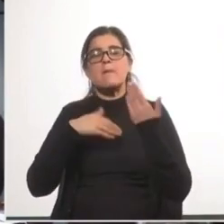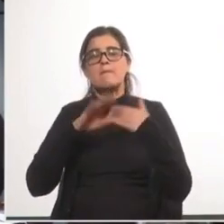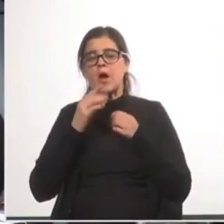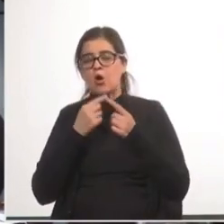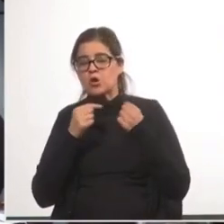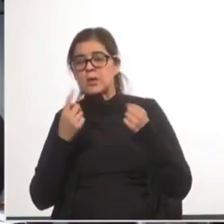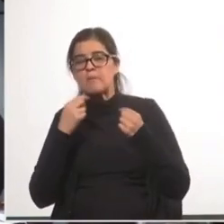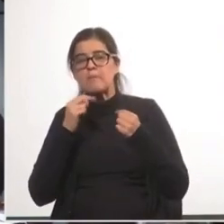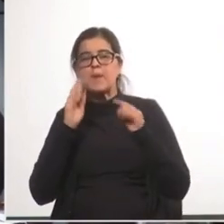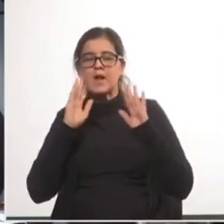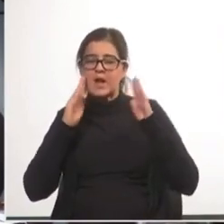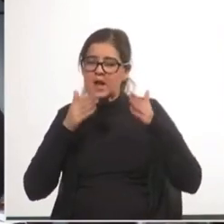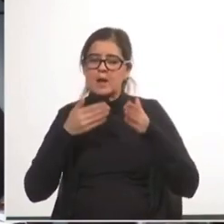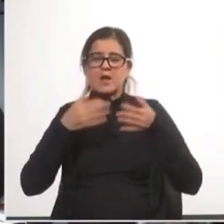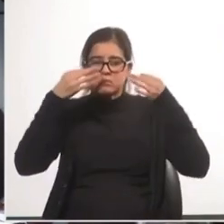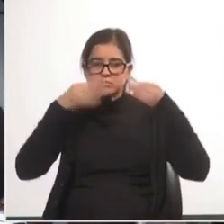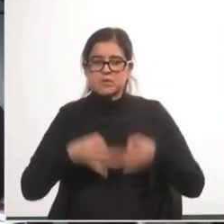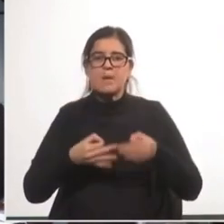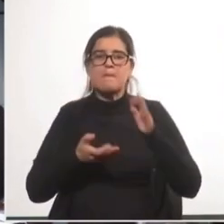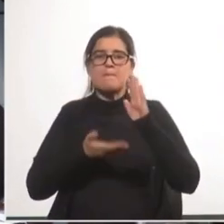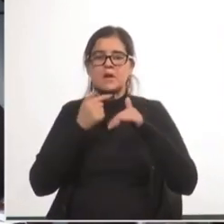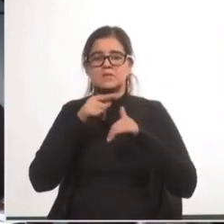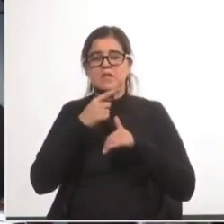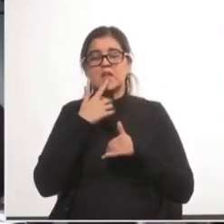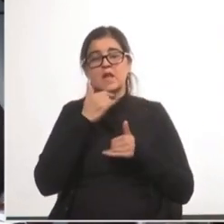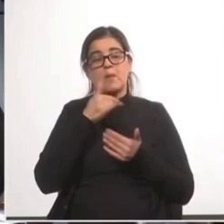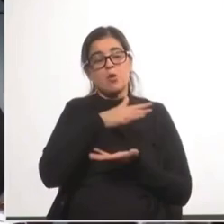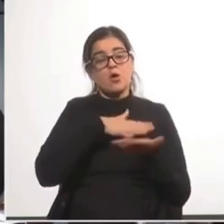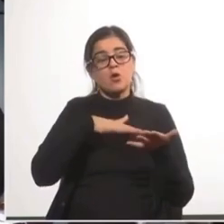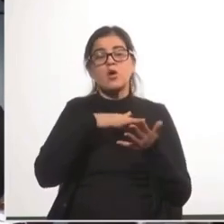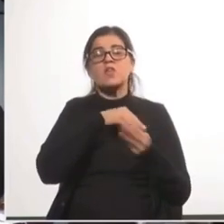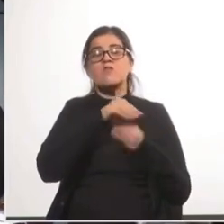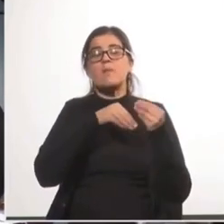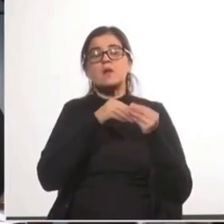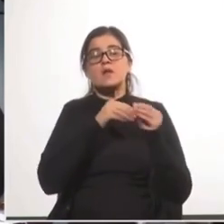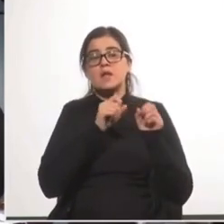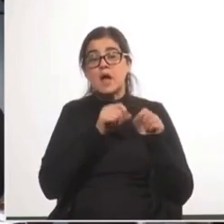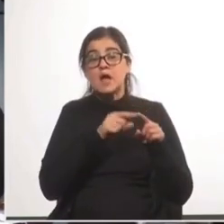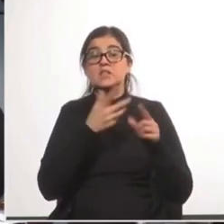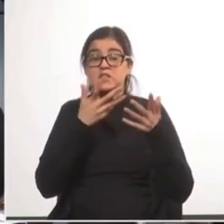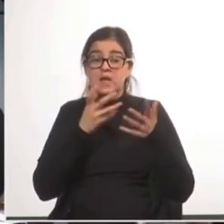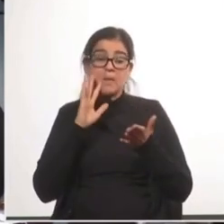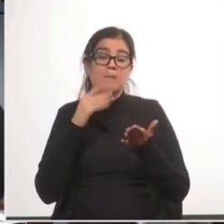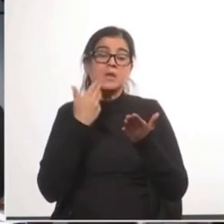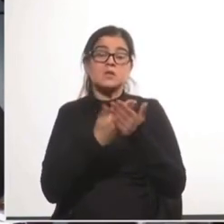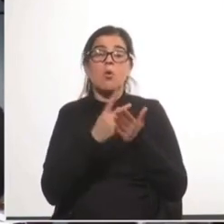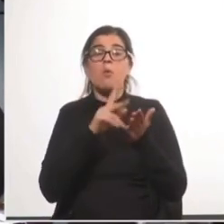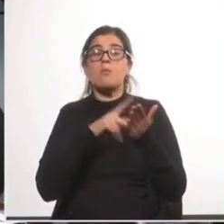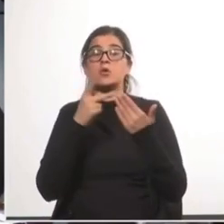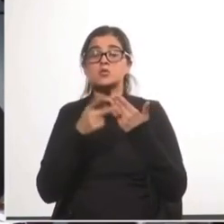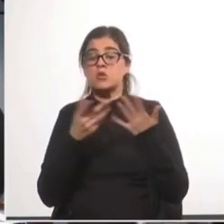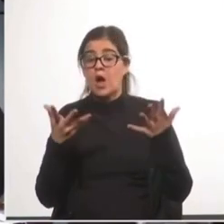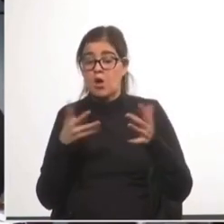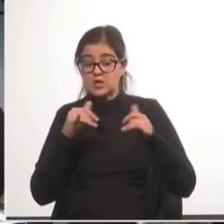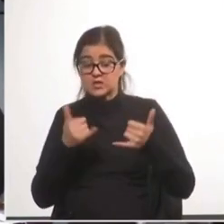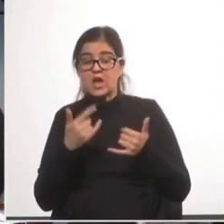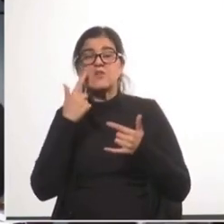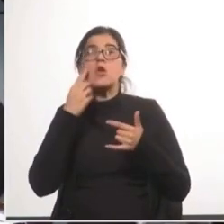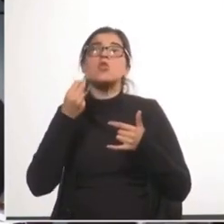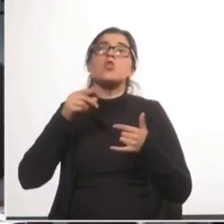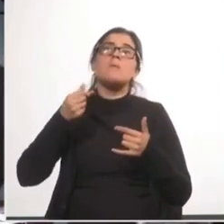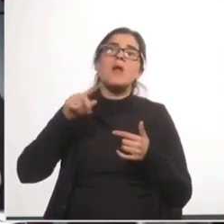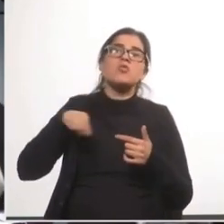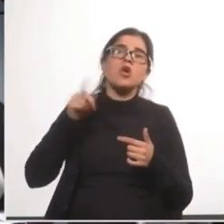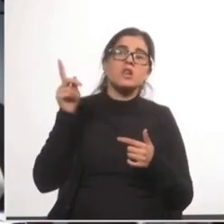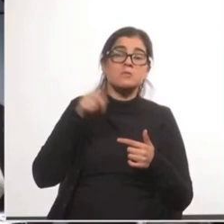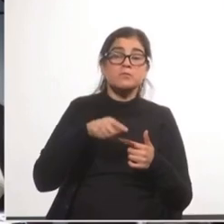recursos para poder ser más eficiente también en estos casos de familia. Si quieren, presentamos un proyecto ya, ahora, y vemos dónde sacamos la plata